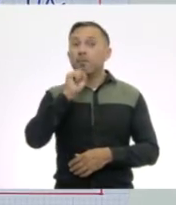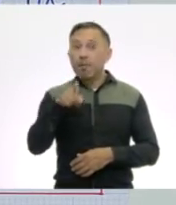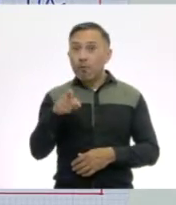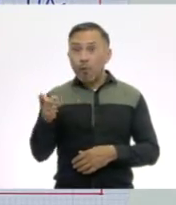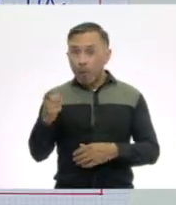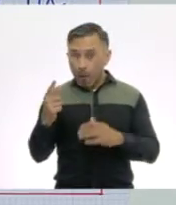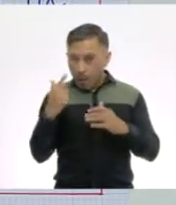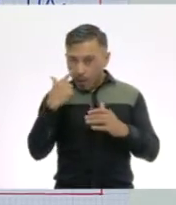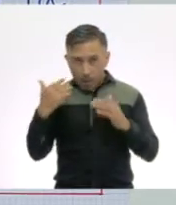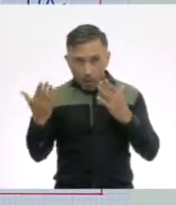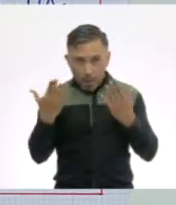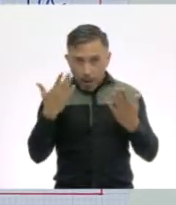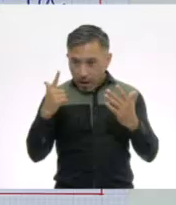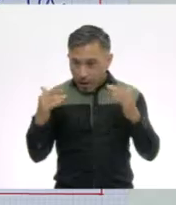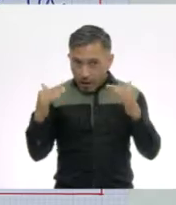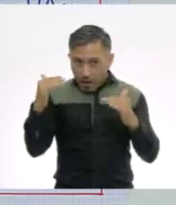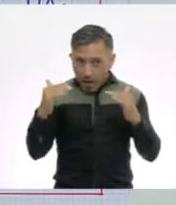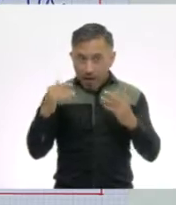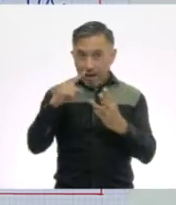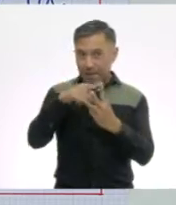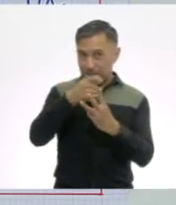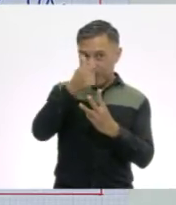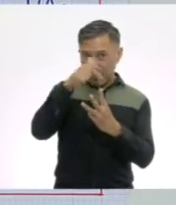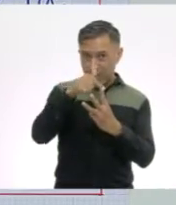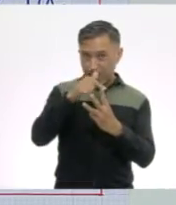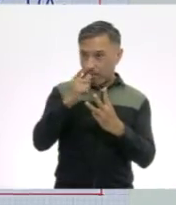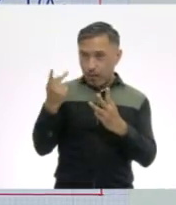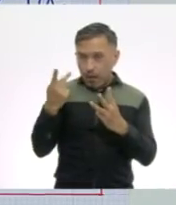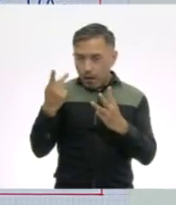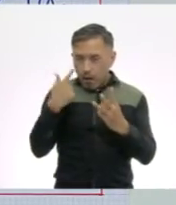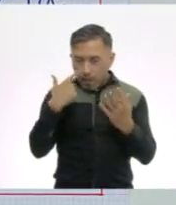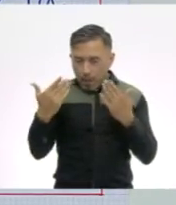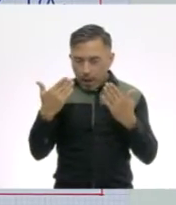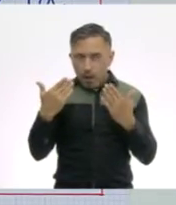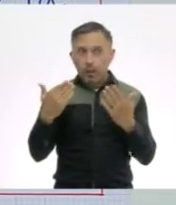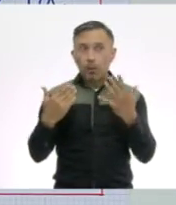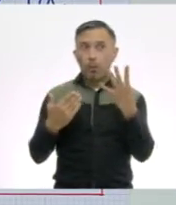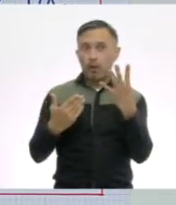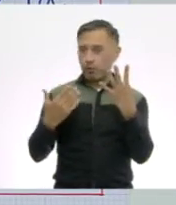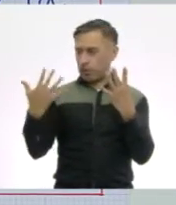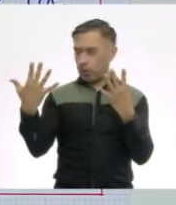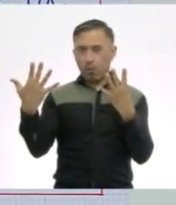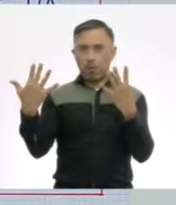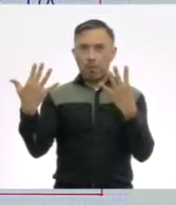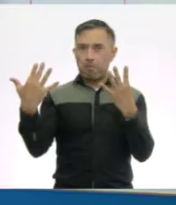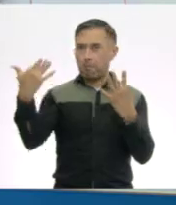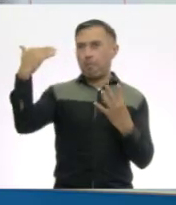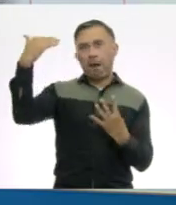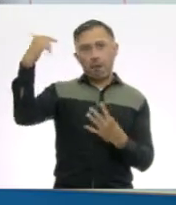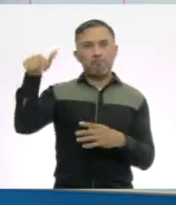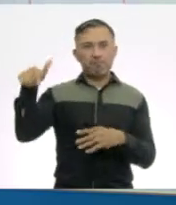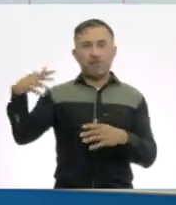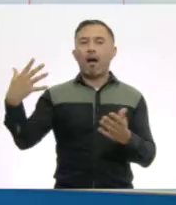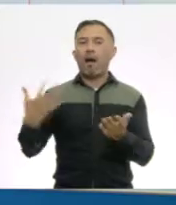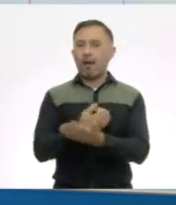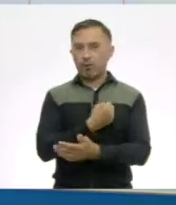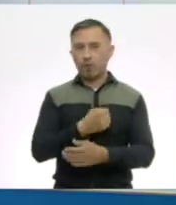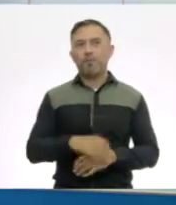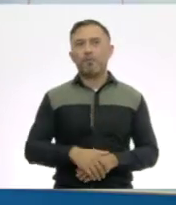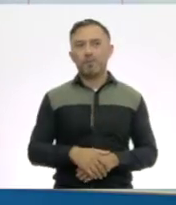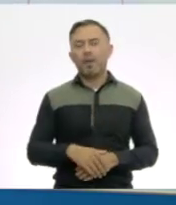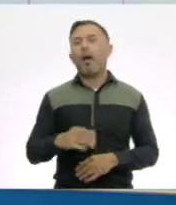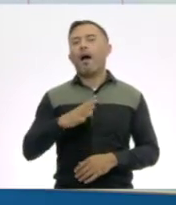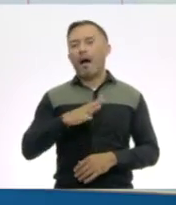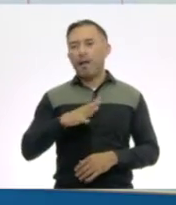partida, porque comparando los décimos, 5 es mayor que 4. Aquí sí, entonces hubo más dígitos en las